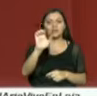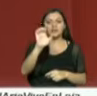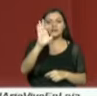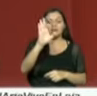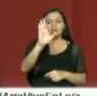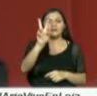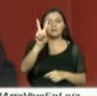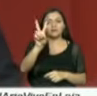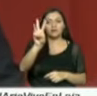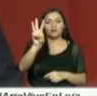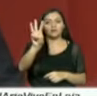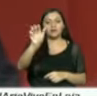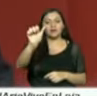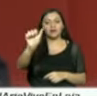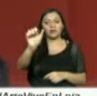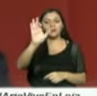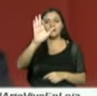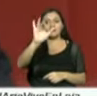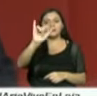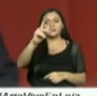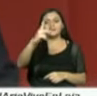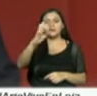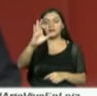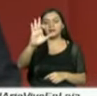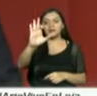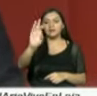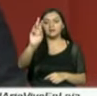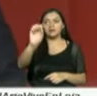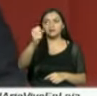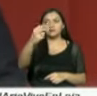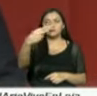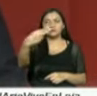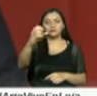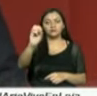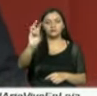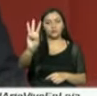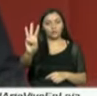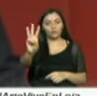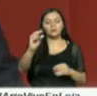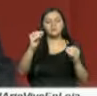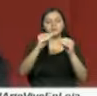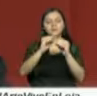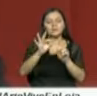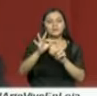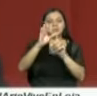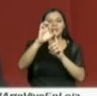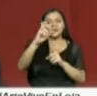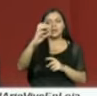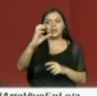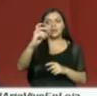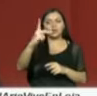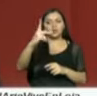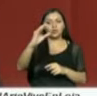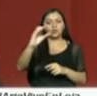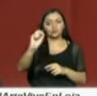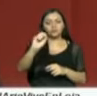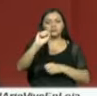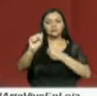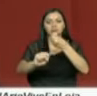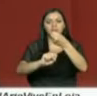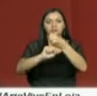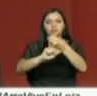TVWA, Ticket Show y de manera especial a Ecos. También a los auspiciantes,